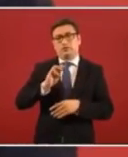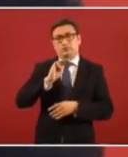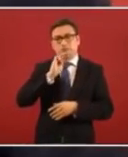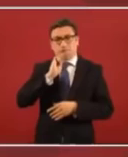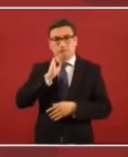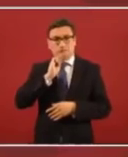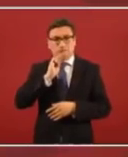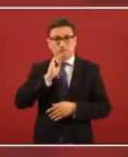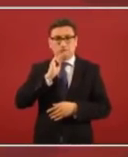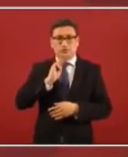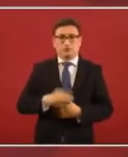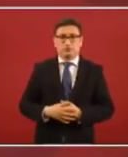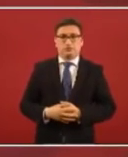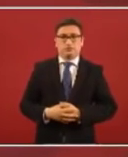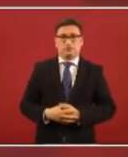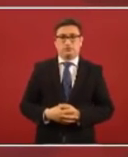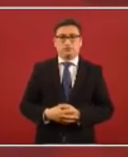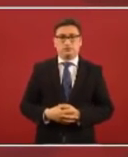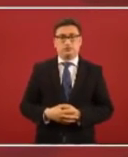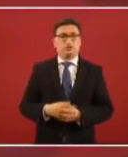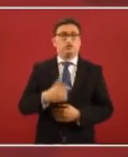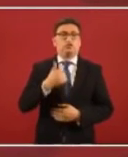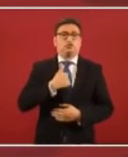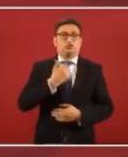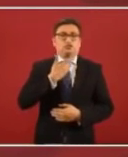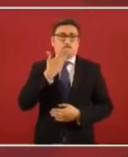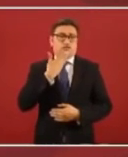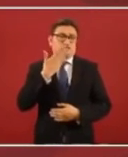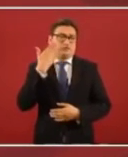todavía no conozco una madre que